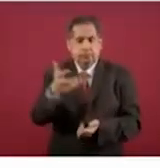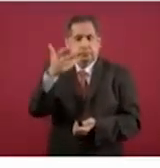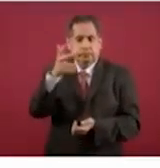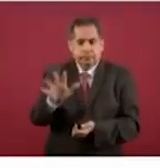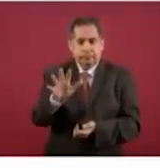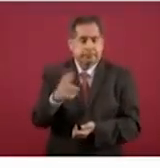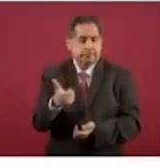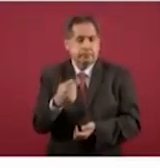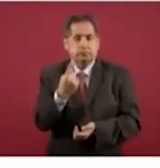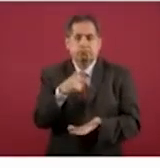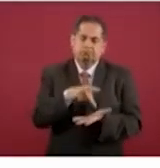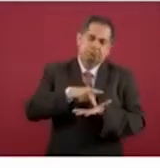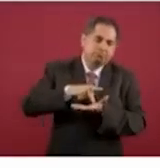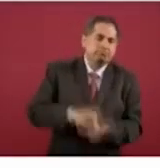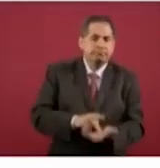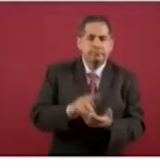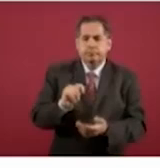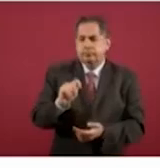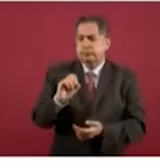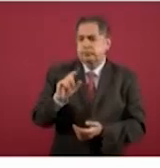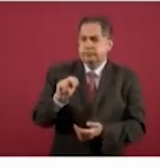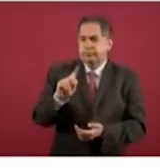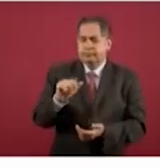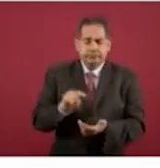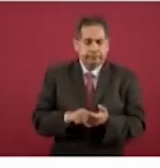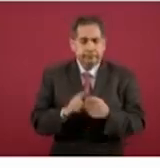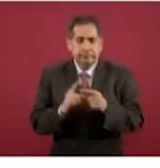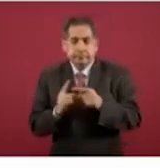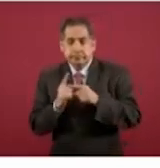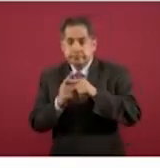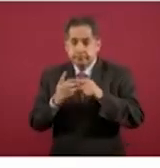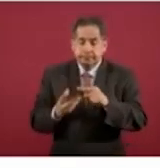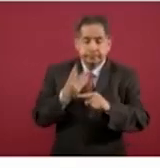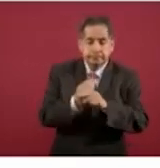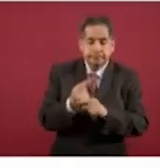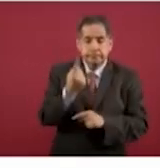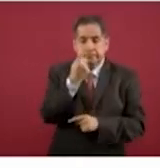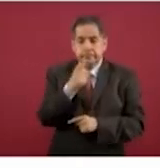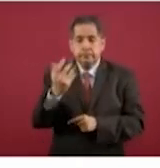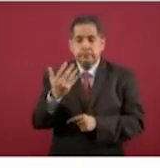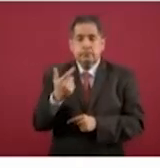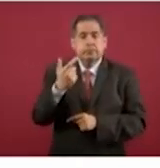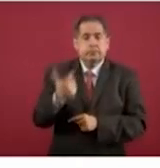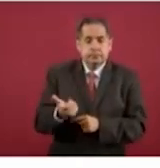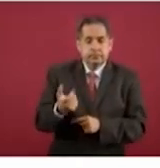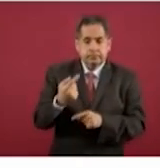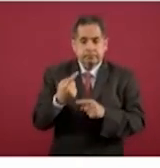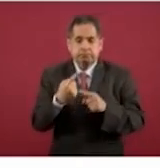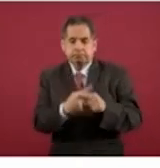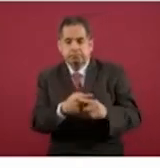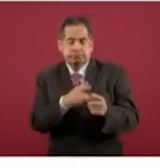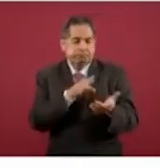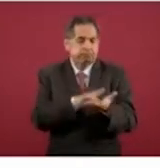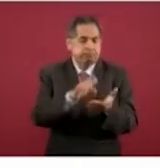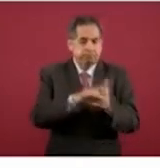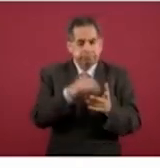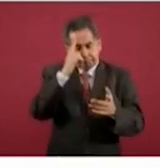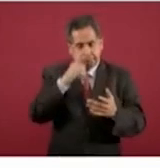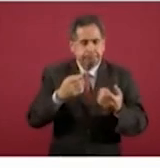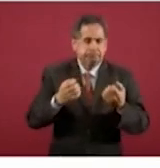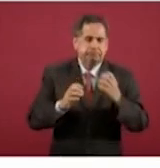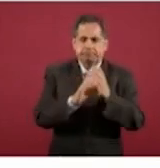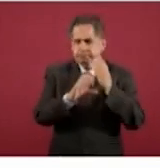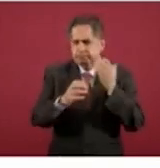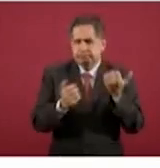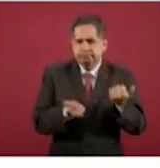pesos más 150 pesos adicionales de apoyo al transporte